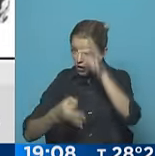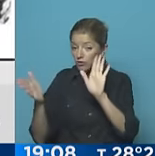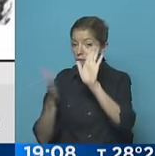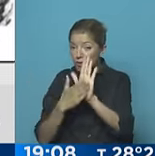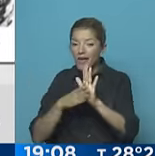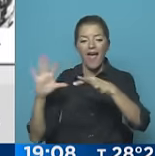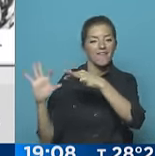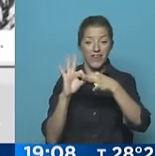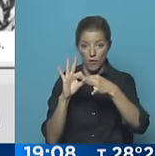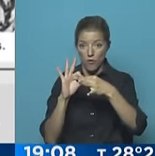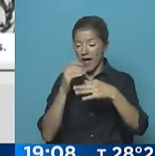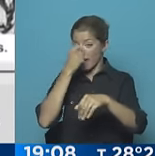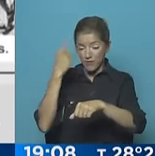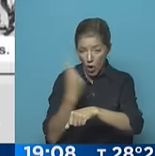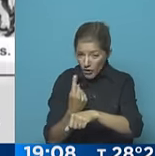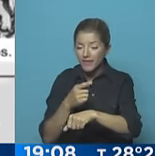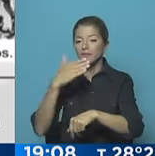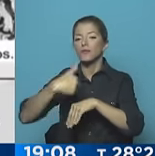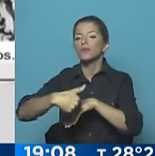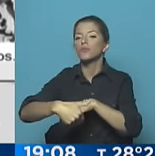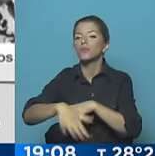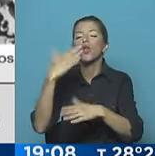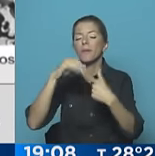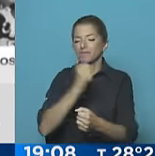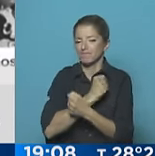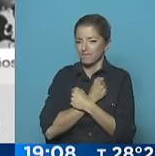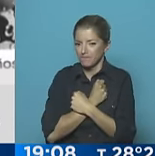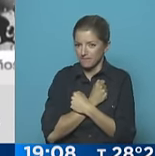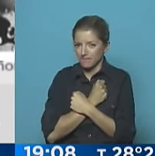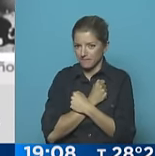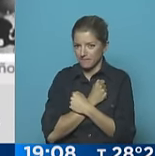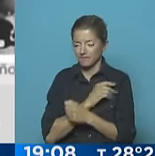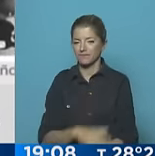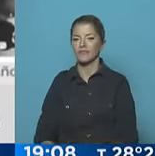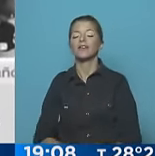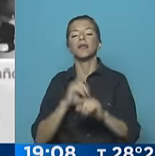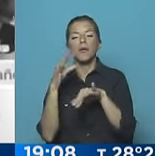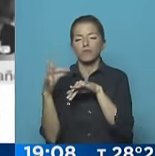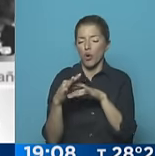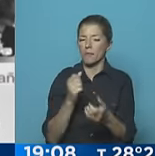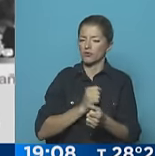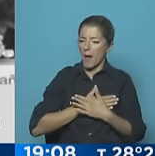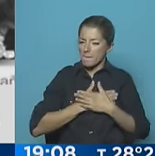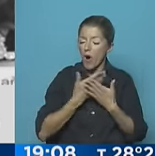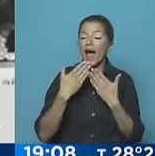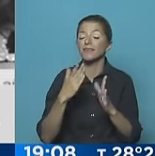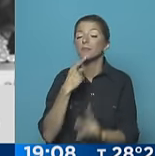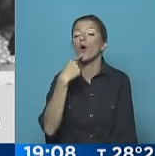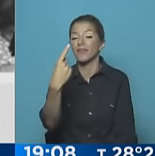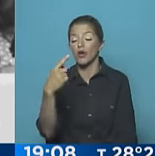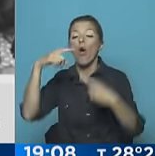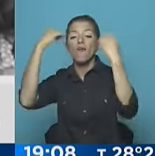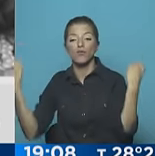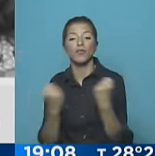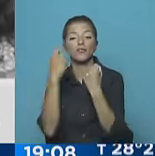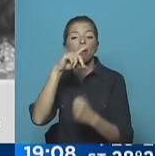horas, ese vínculo adoptó las modalidades más afectivas y de alto compromiso amoroso. Esto lo destacó la Fundación Clara